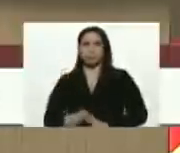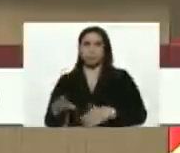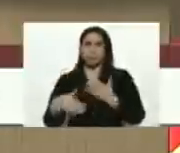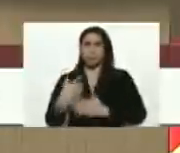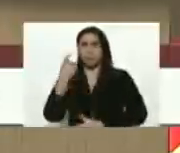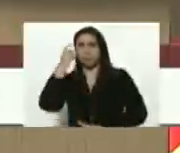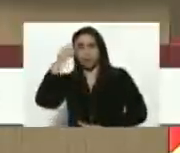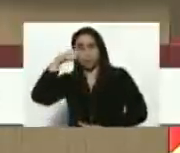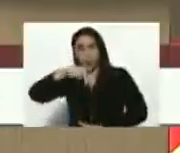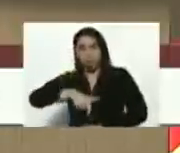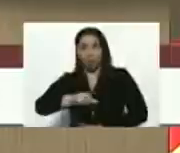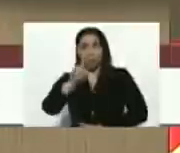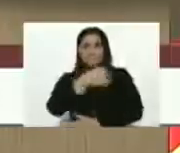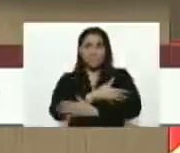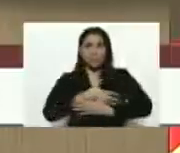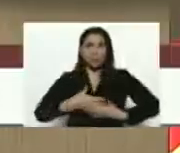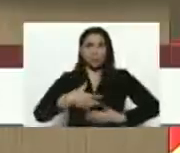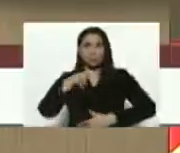llevamos